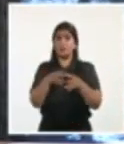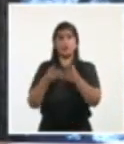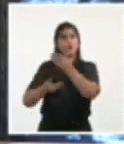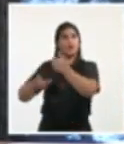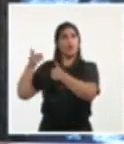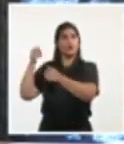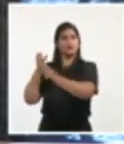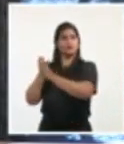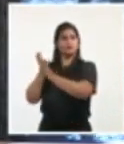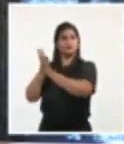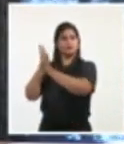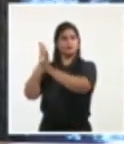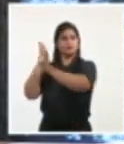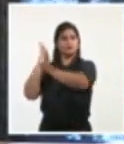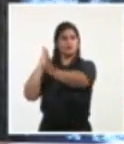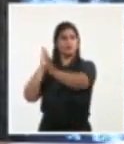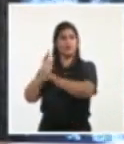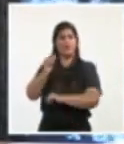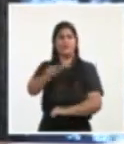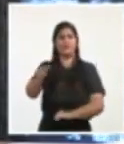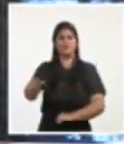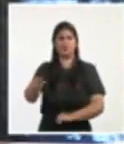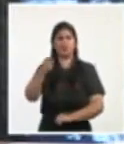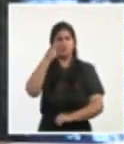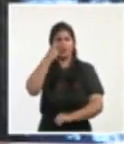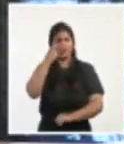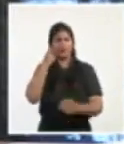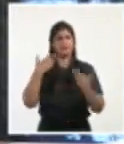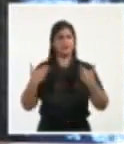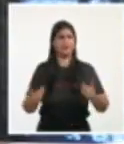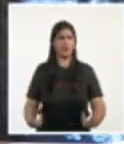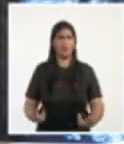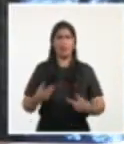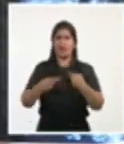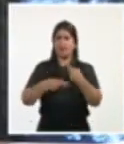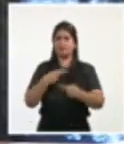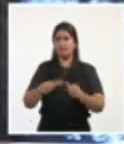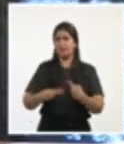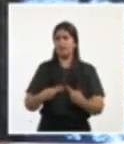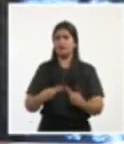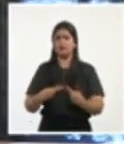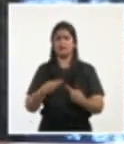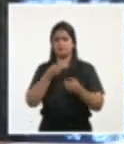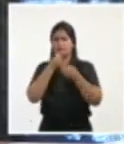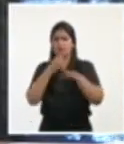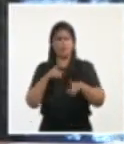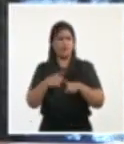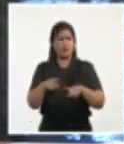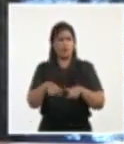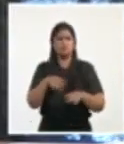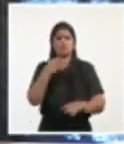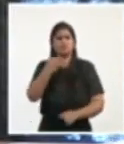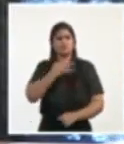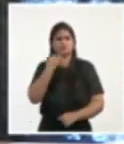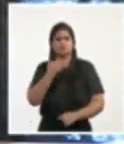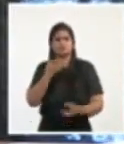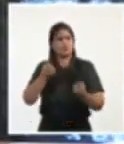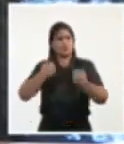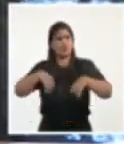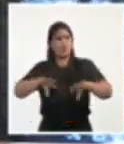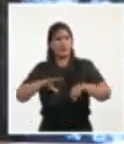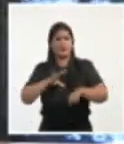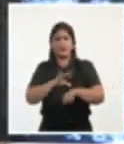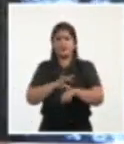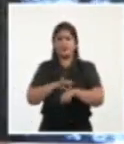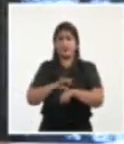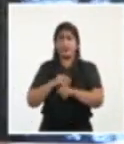consulta, para realizarse una prueba. Y eso lo hemos estado enfrentando, incrementando el número de consultas